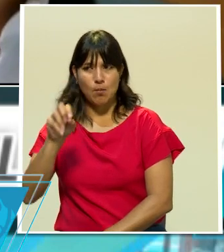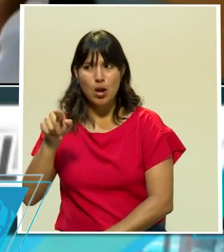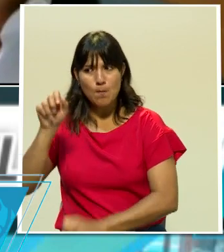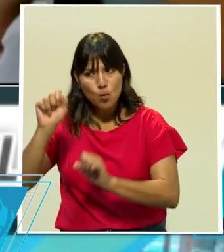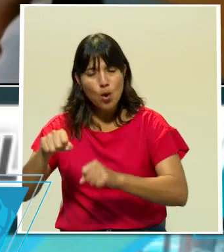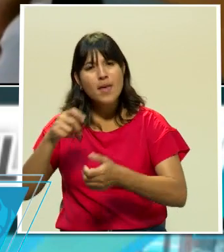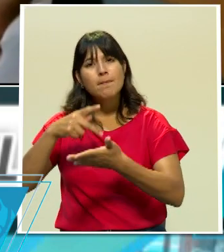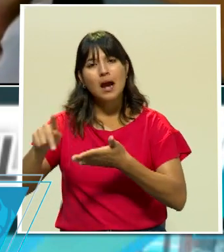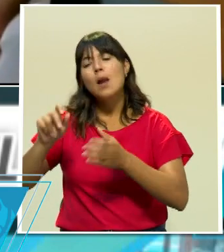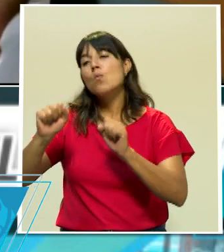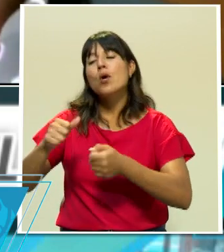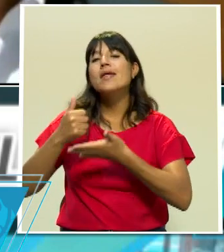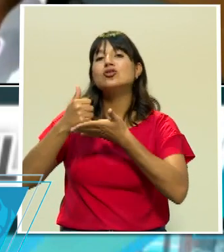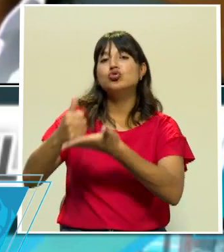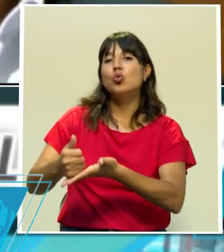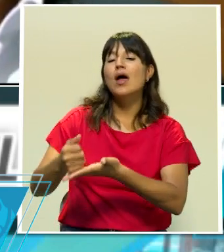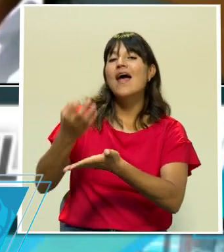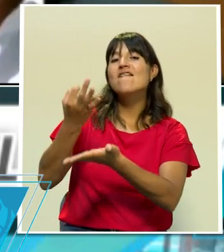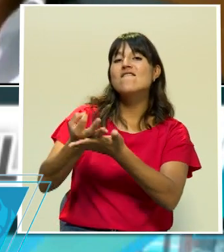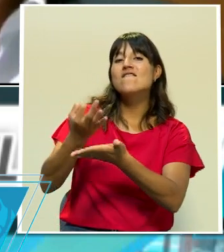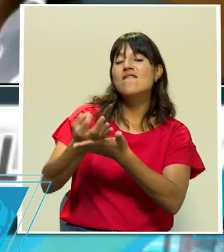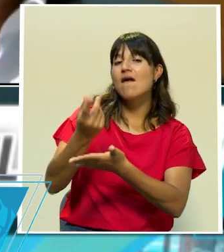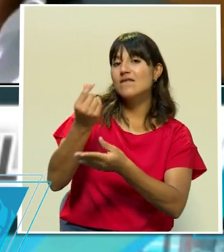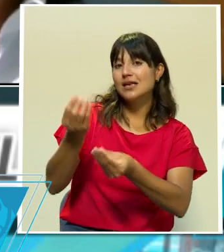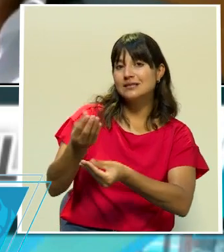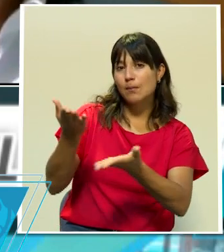públicas, porque ese salario se paga con